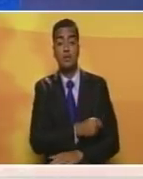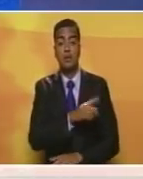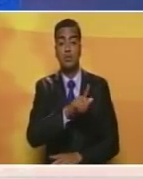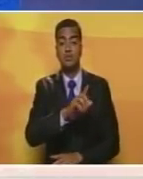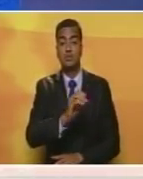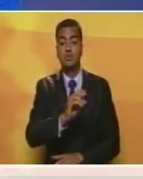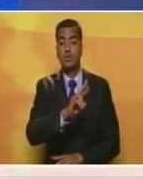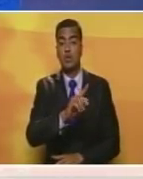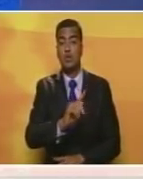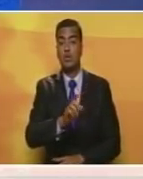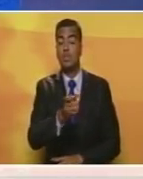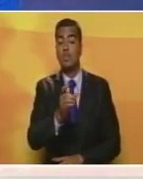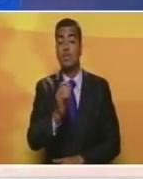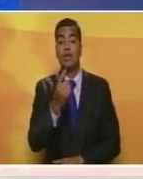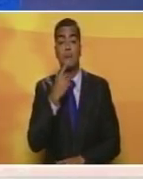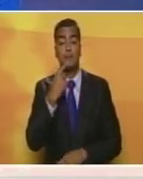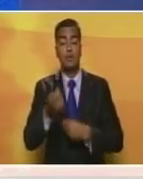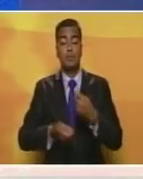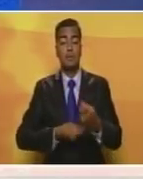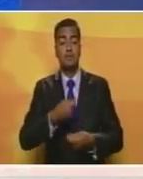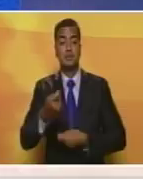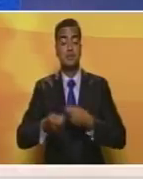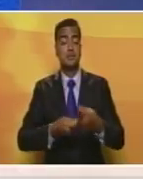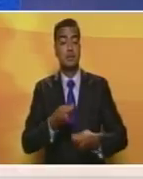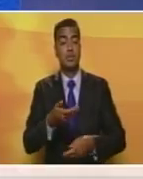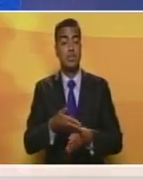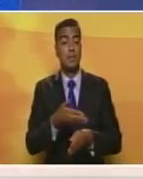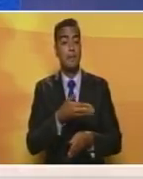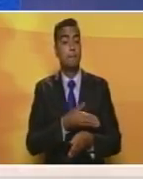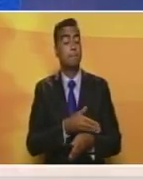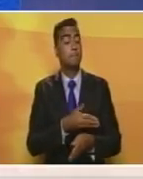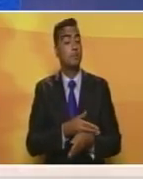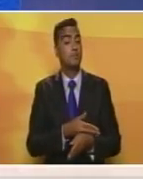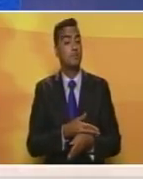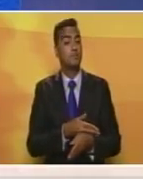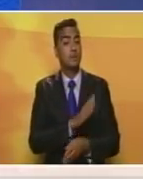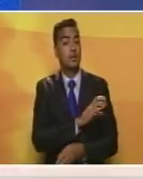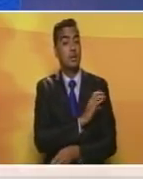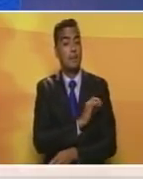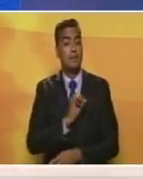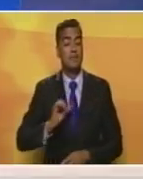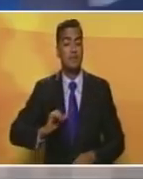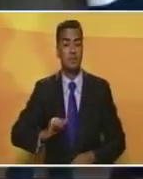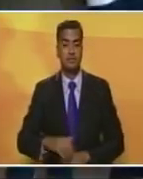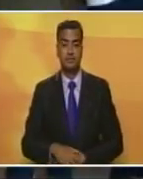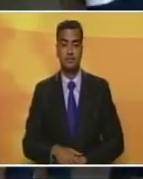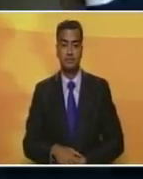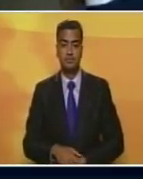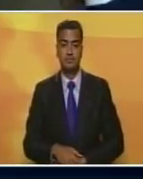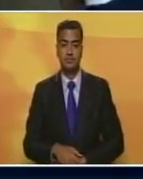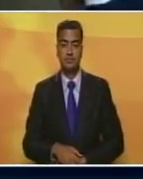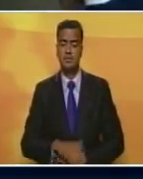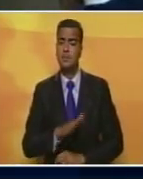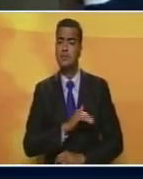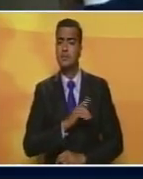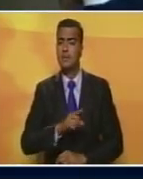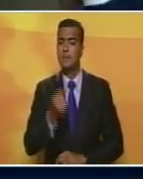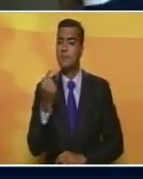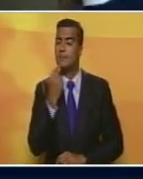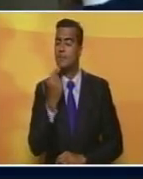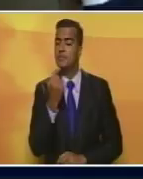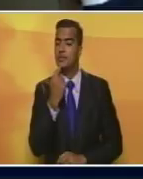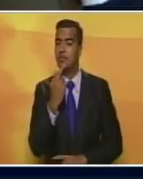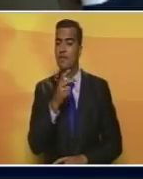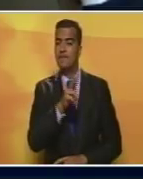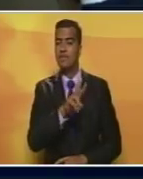Noticiero Venevisión. En el estado de Nueva Esparta, el CICPC decomisó 130 cajas de material médico quirúrgico que